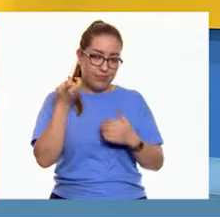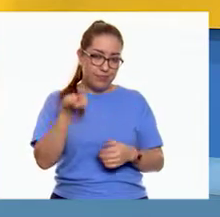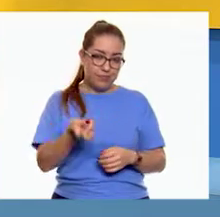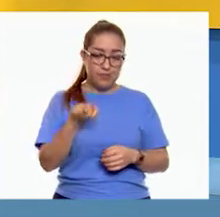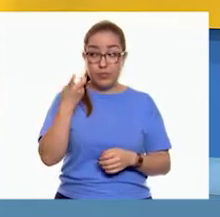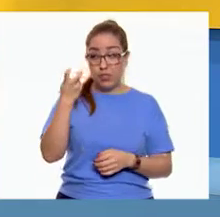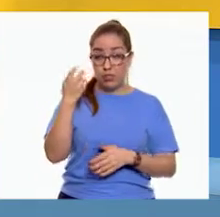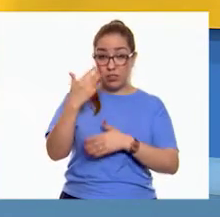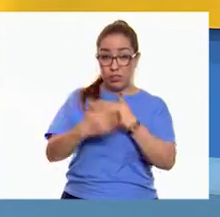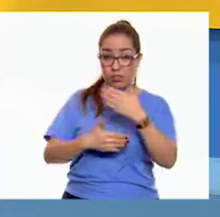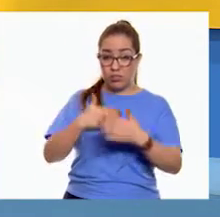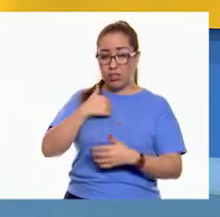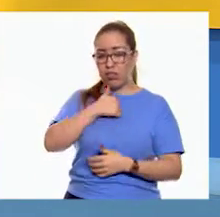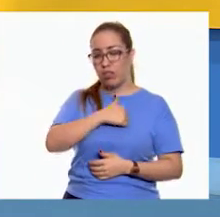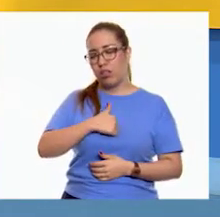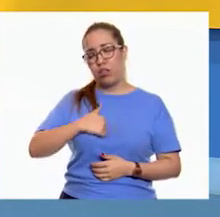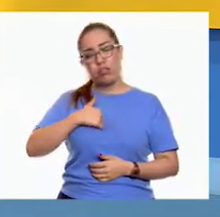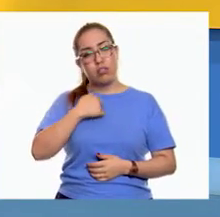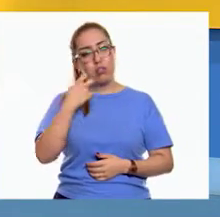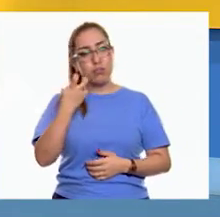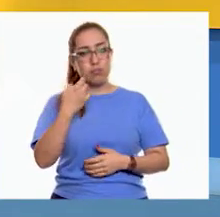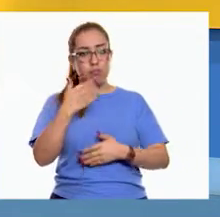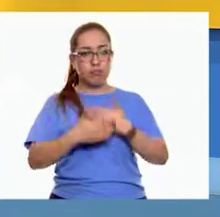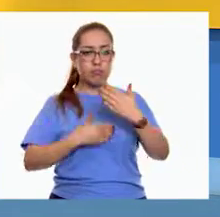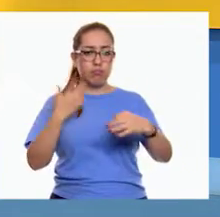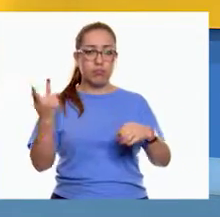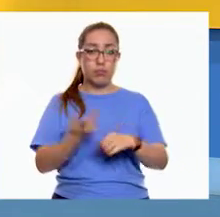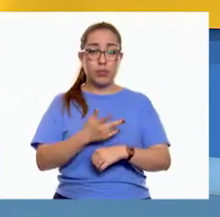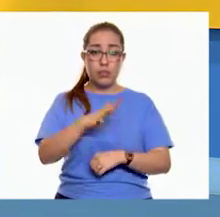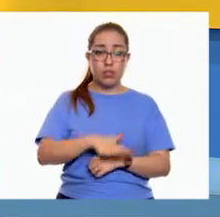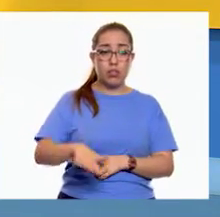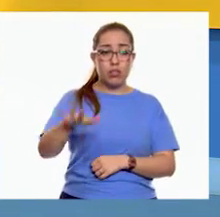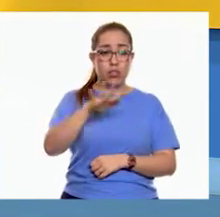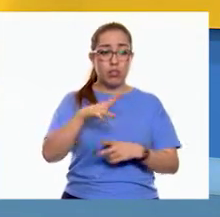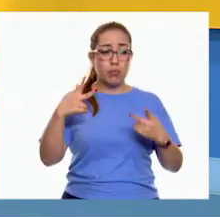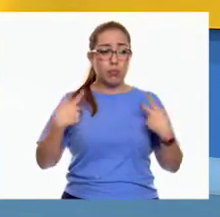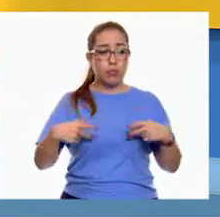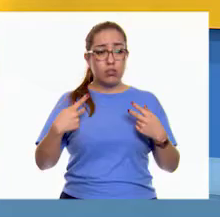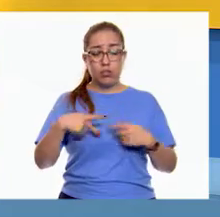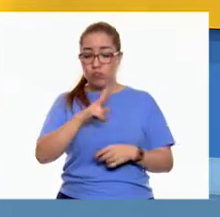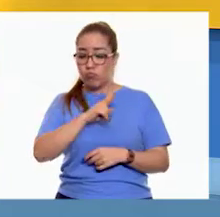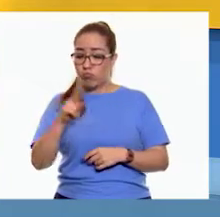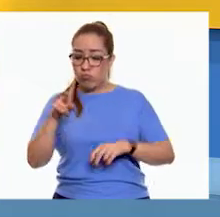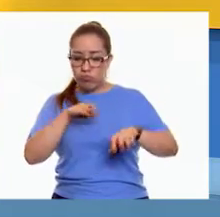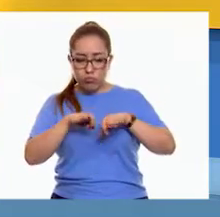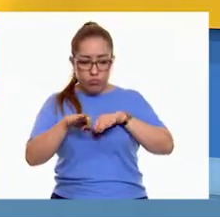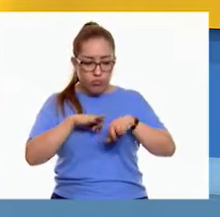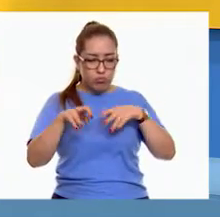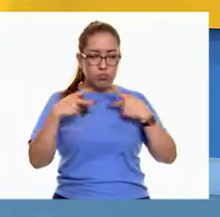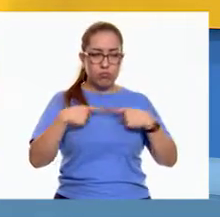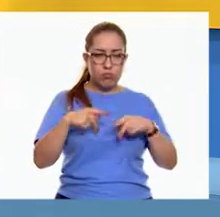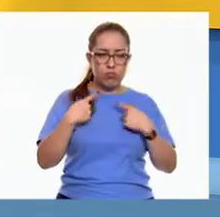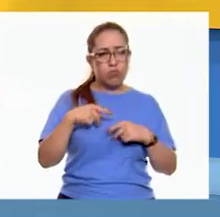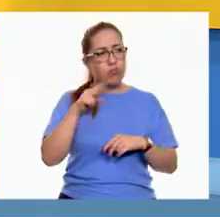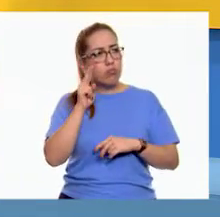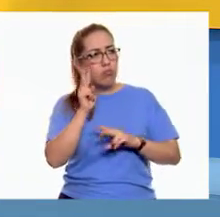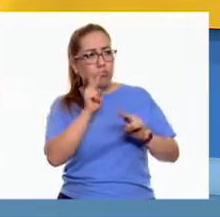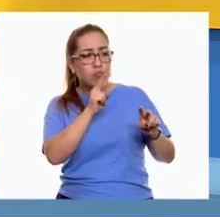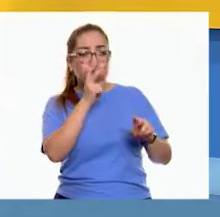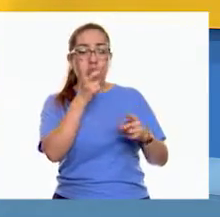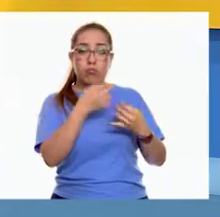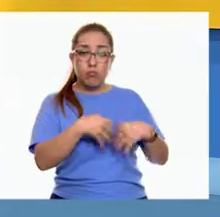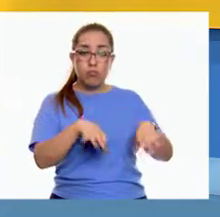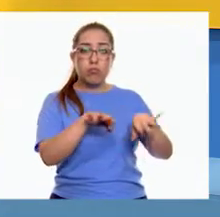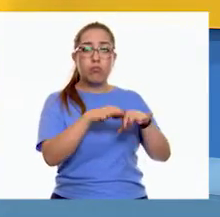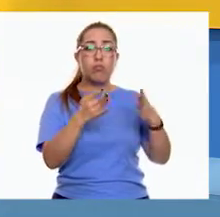tan lamentables impulsaron una toma de conciencia entre la sociedad civil que a partir de entonces empezó a interesarse más y más